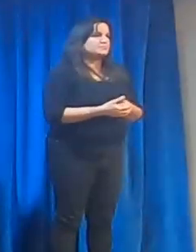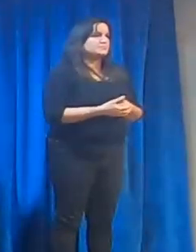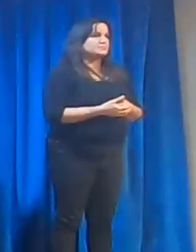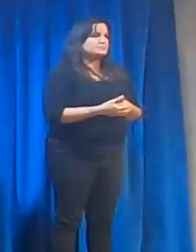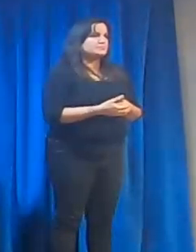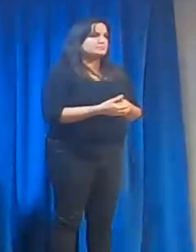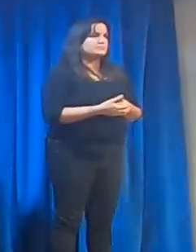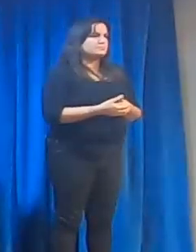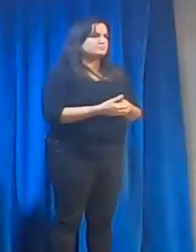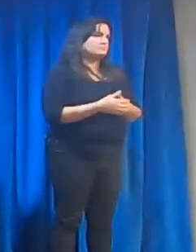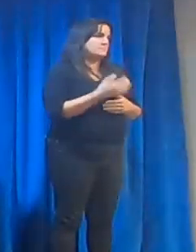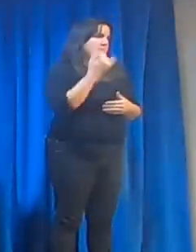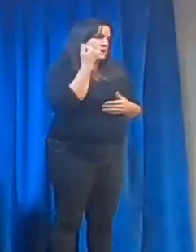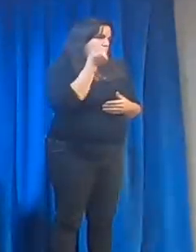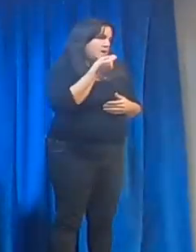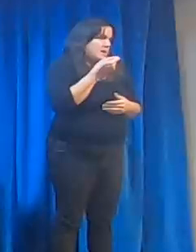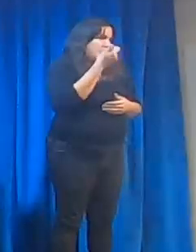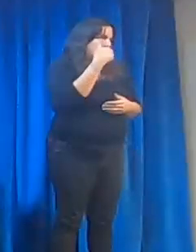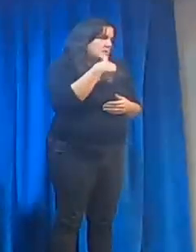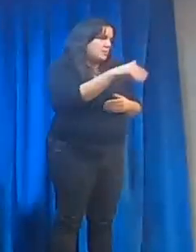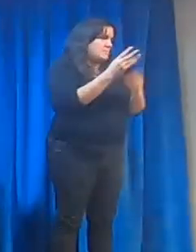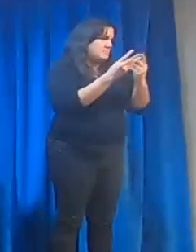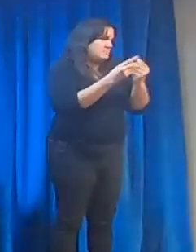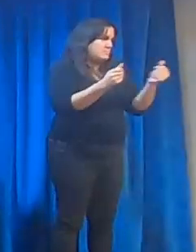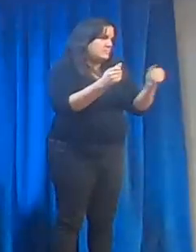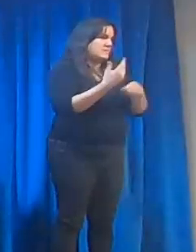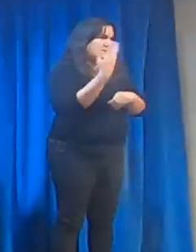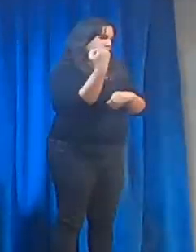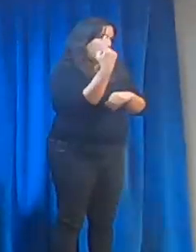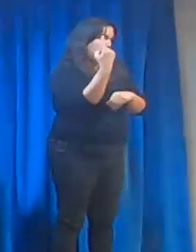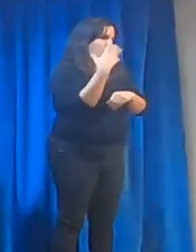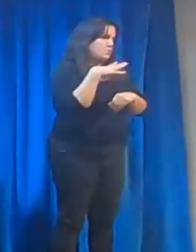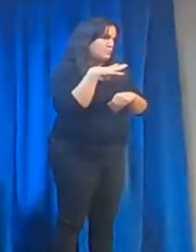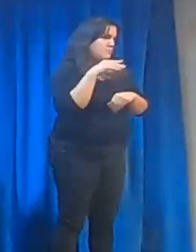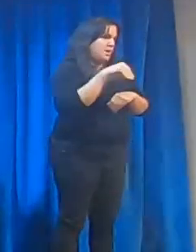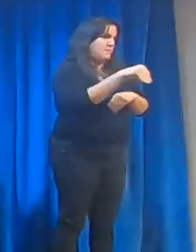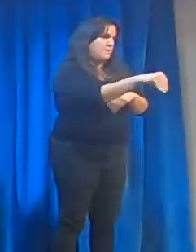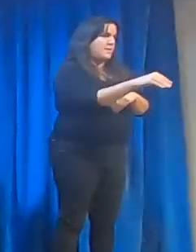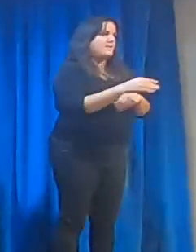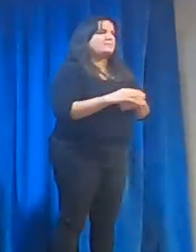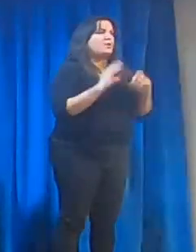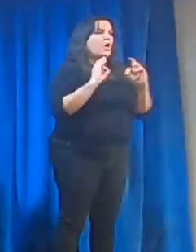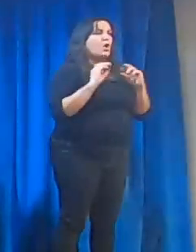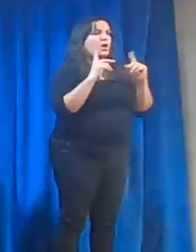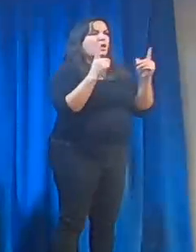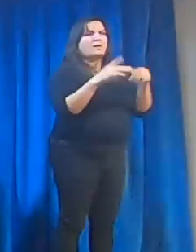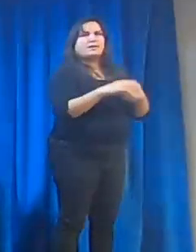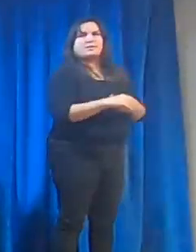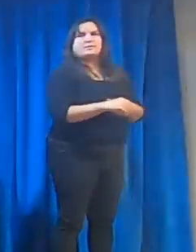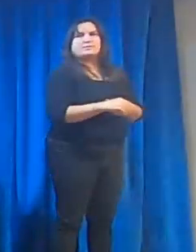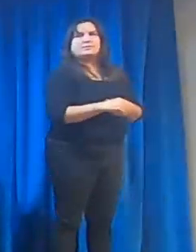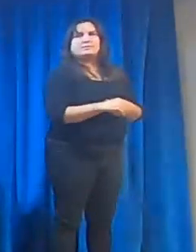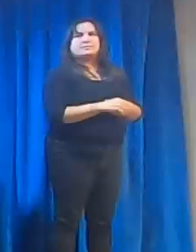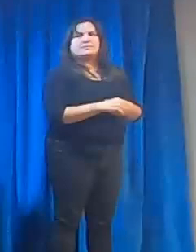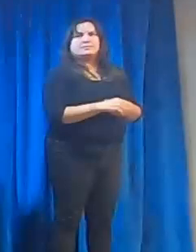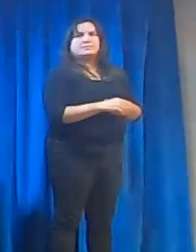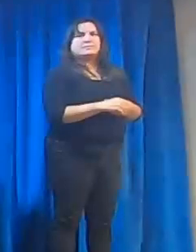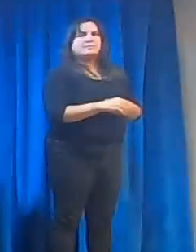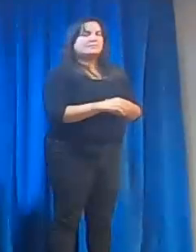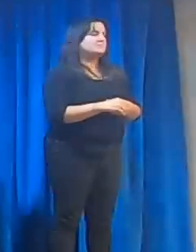Yo estaría ya como cerrando, tengo un poquito más. Sí, tenemos 5 minutos. 5 minutos más, bueno. ¿Cómo?